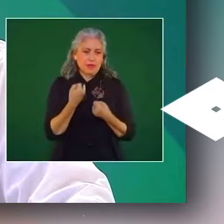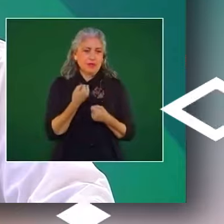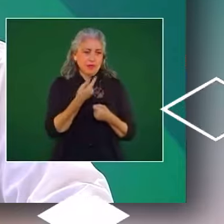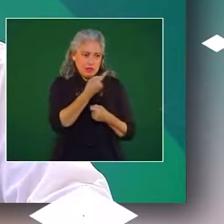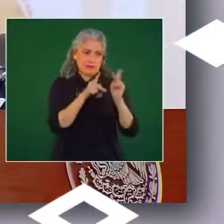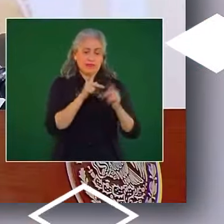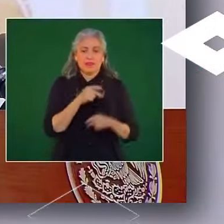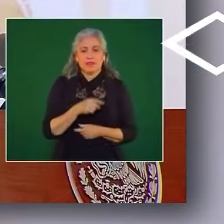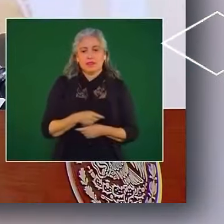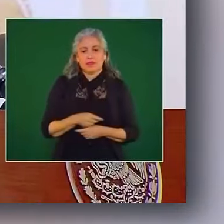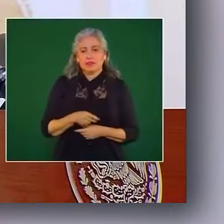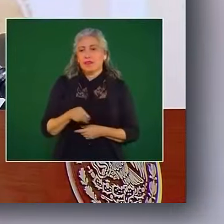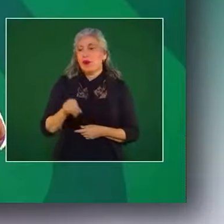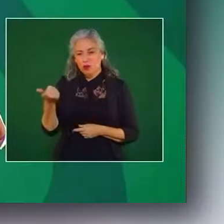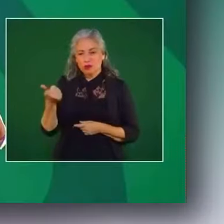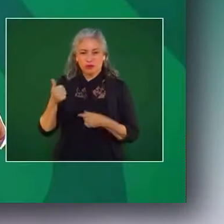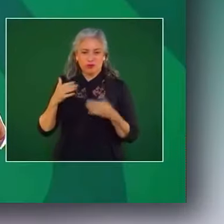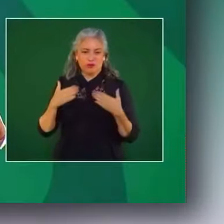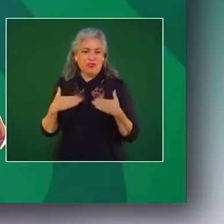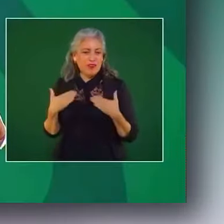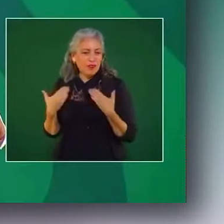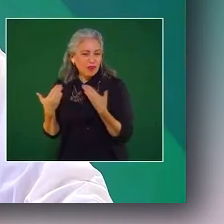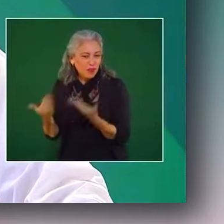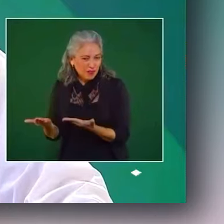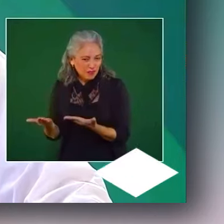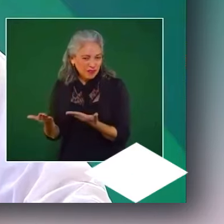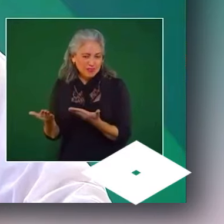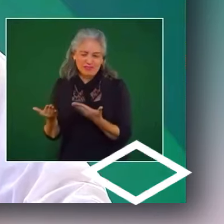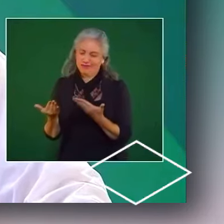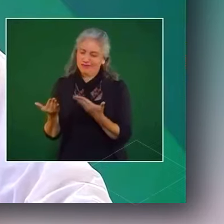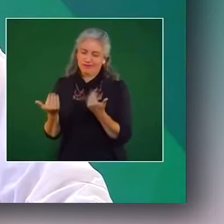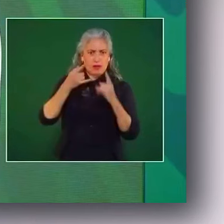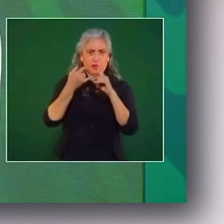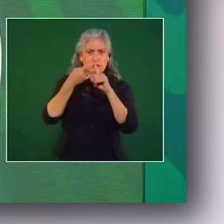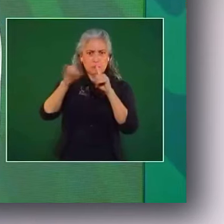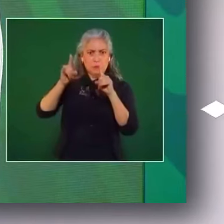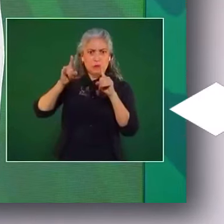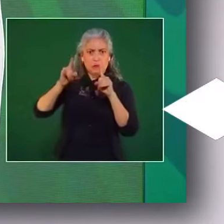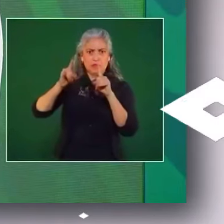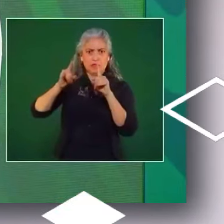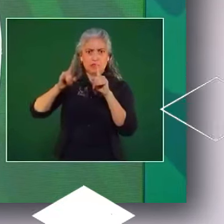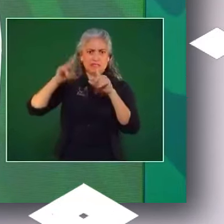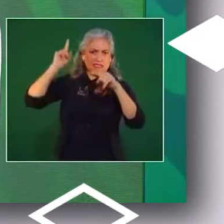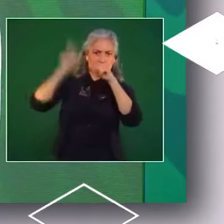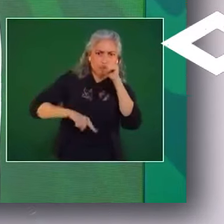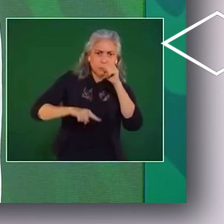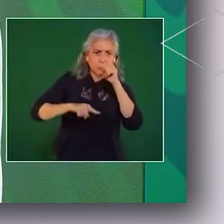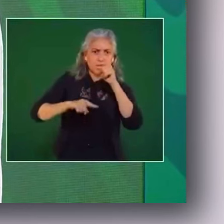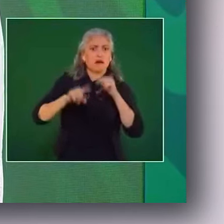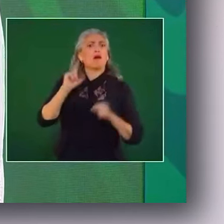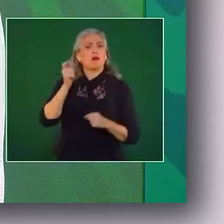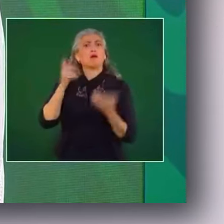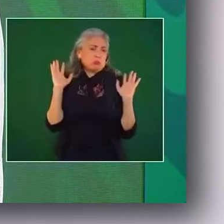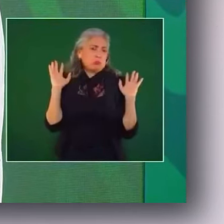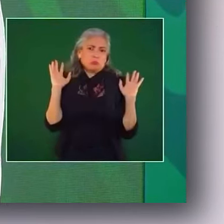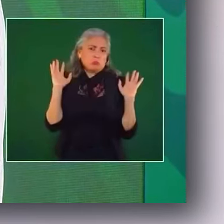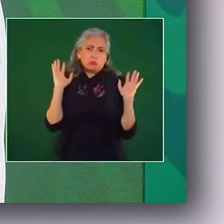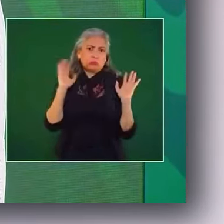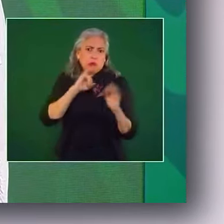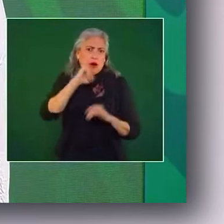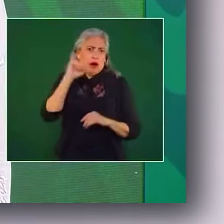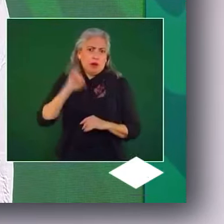confianza los intermediarios. Nosotros no reprimimos,